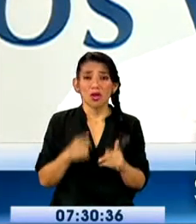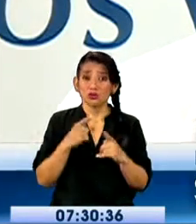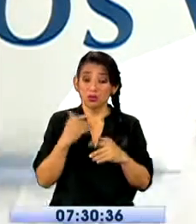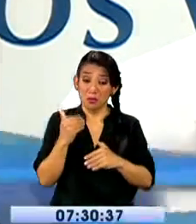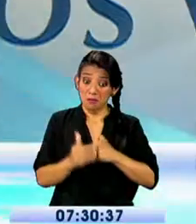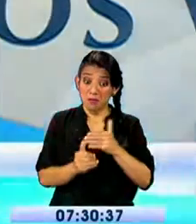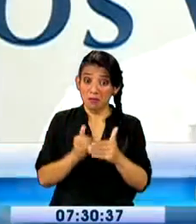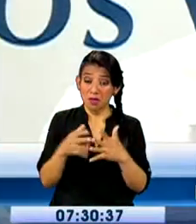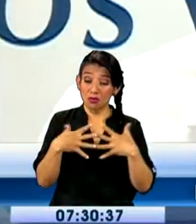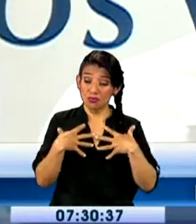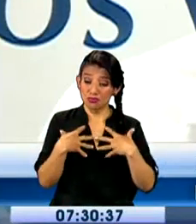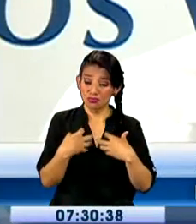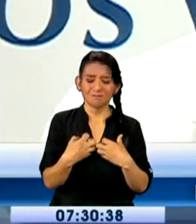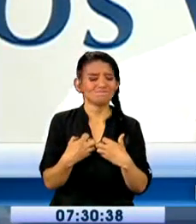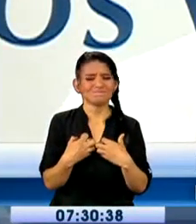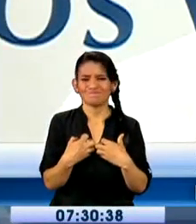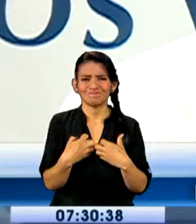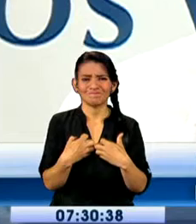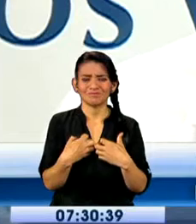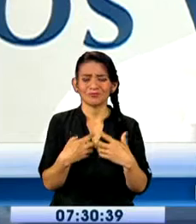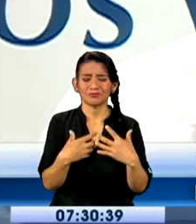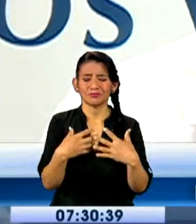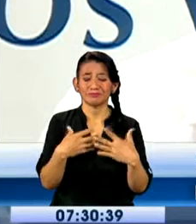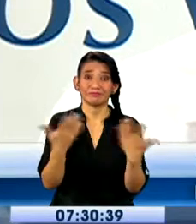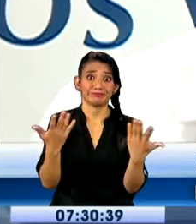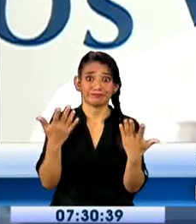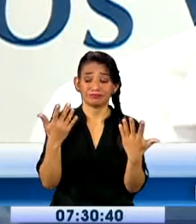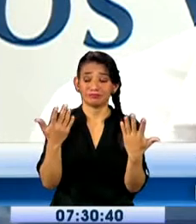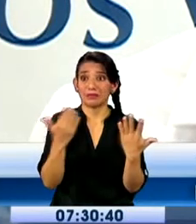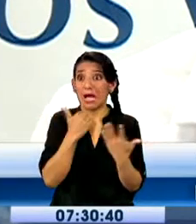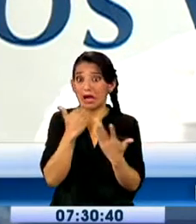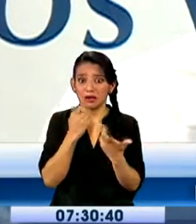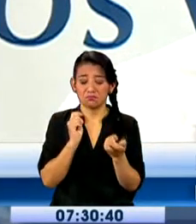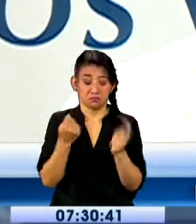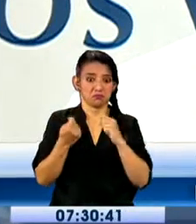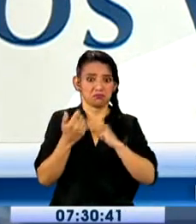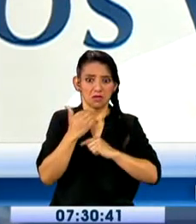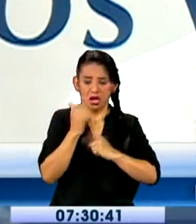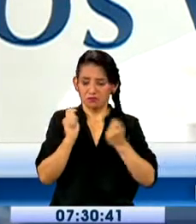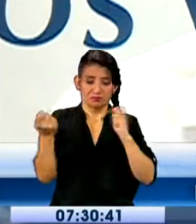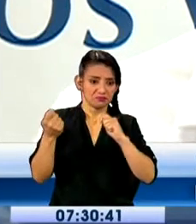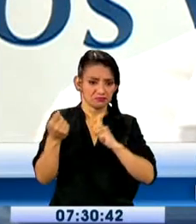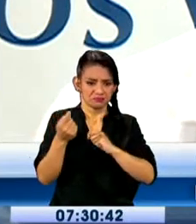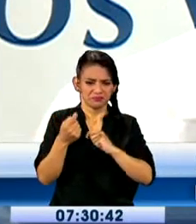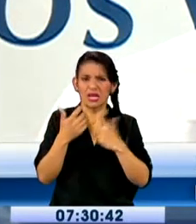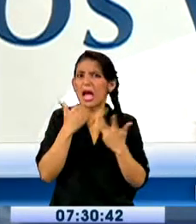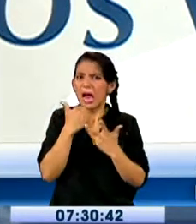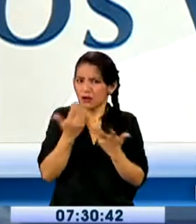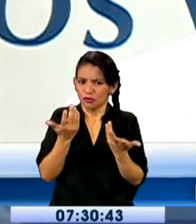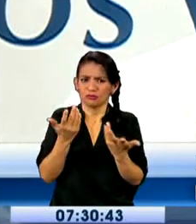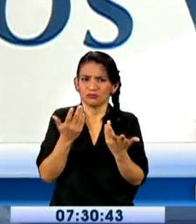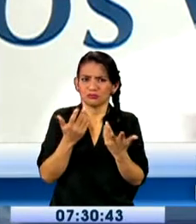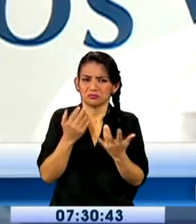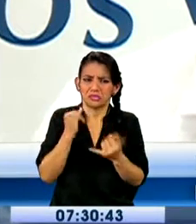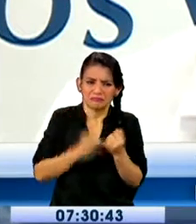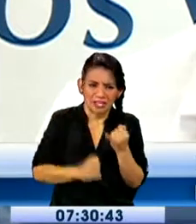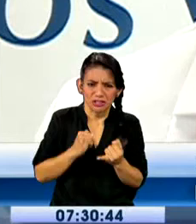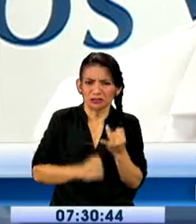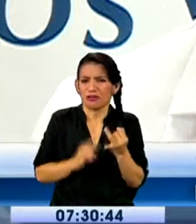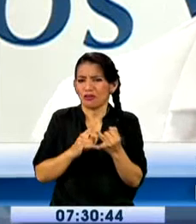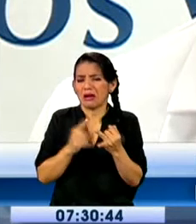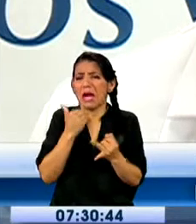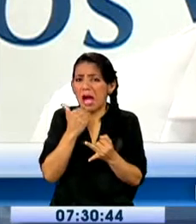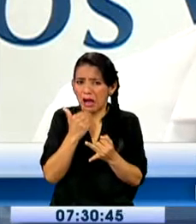crítica, son muy inestables, muy lábiles a cualquier cambio metabólico de electrolitos, infecciones,